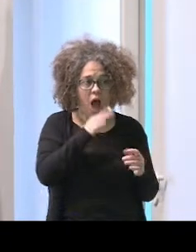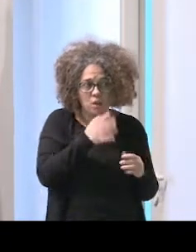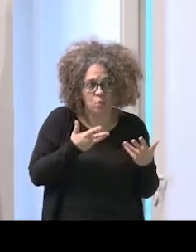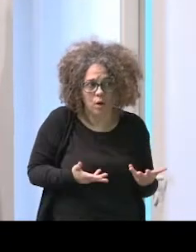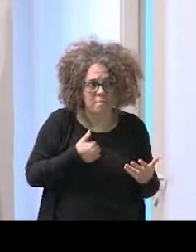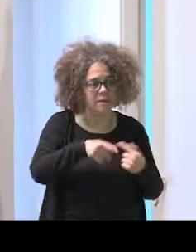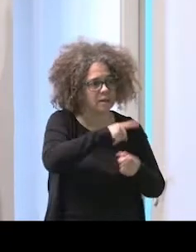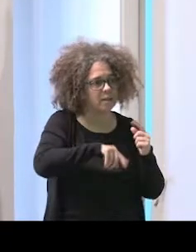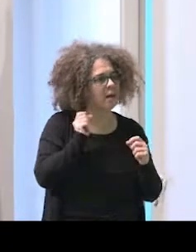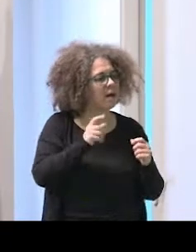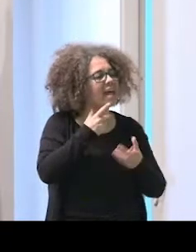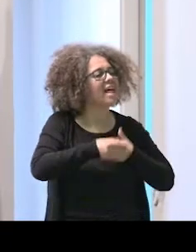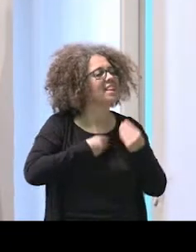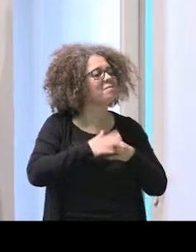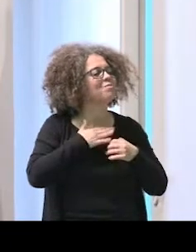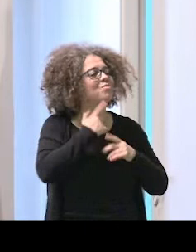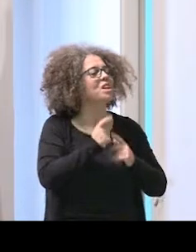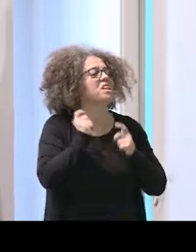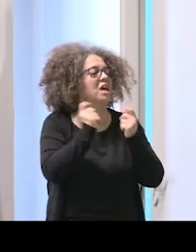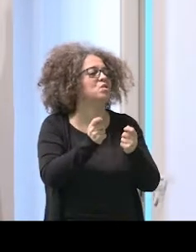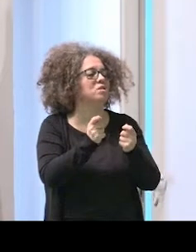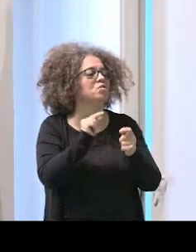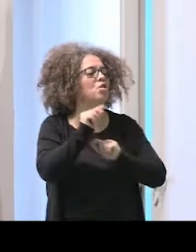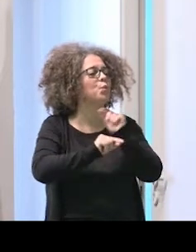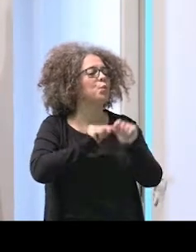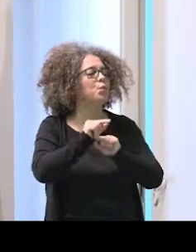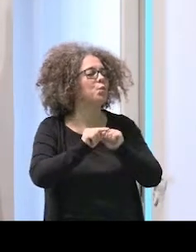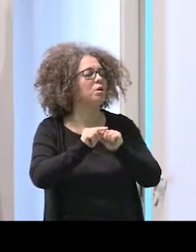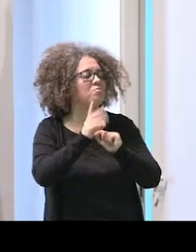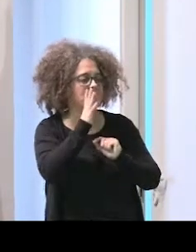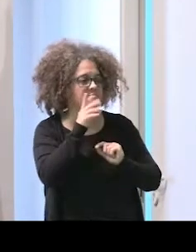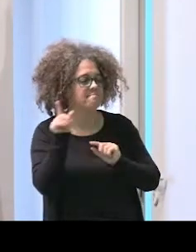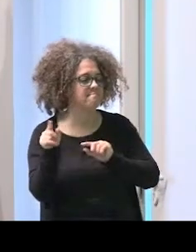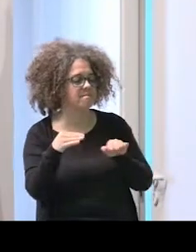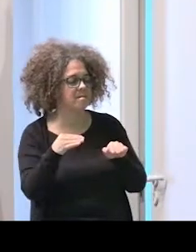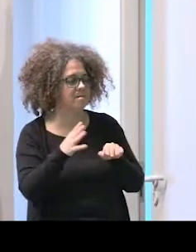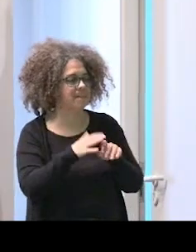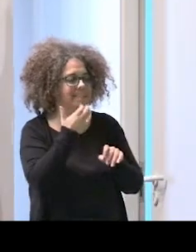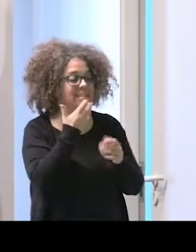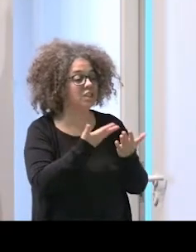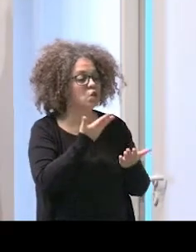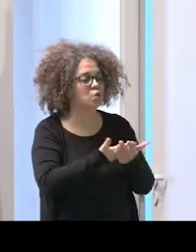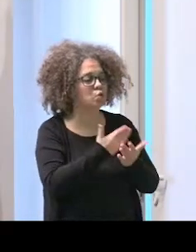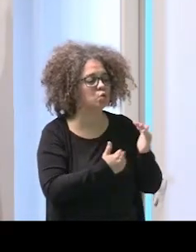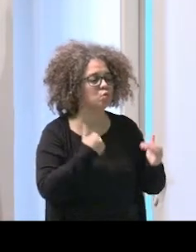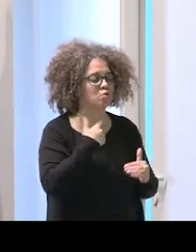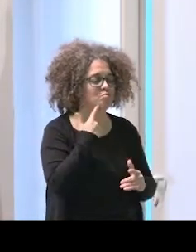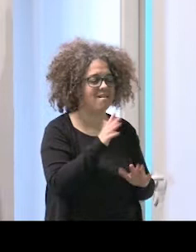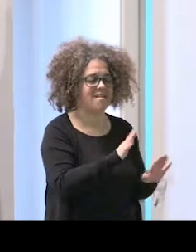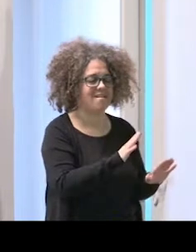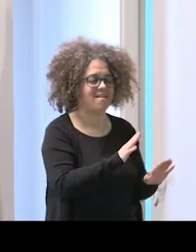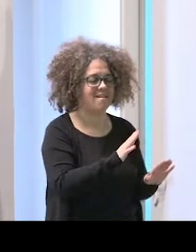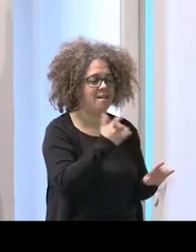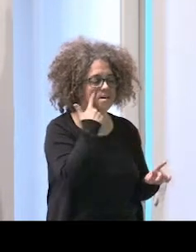la tendencia es que el diagnóstico de citomegalovirus tiene un especial interés en los niños que no superan el cribado auditivo neonatal. Y esto es lo que vamos a discutir,